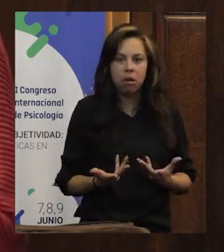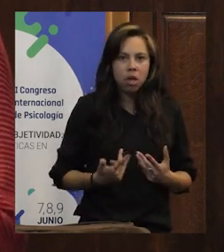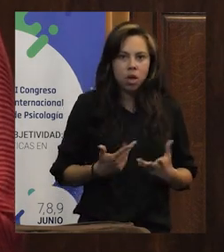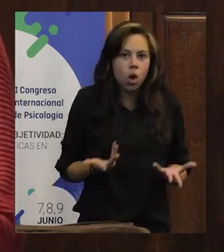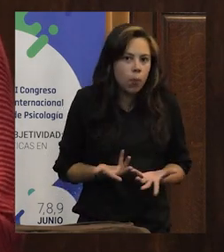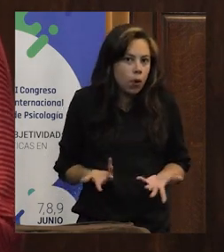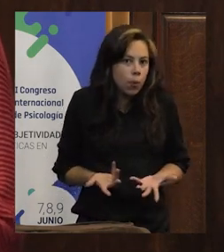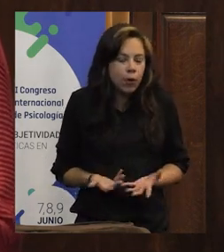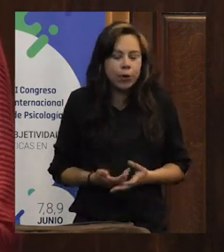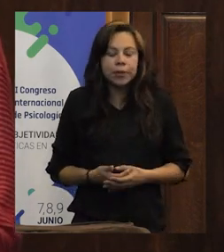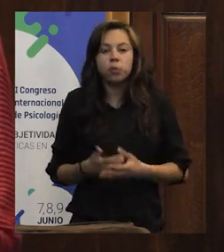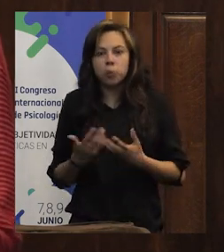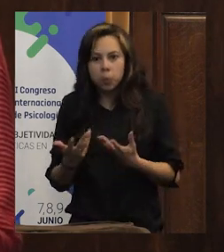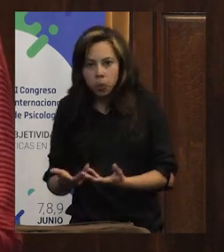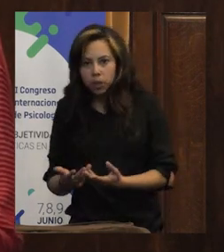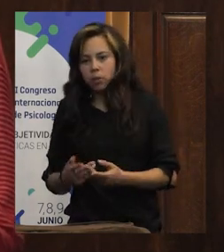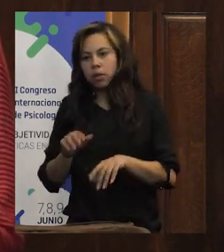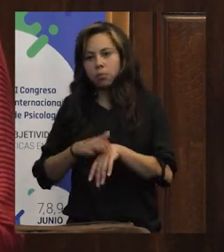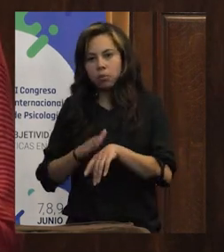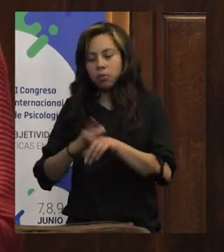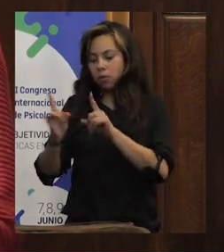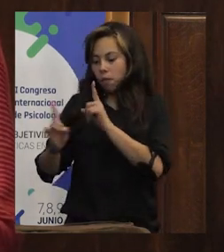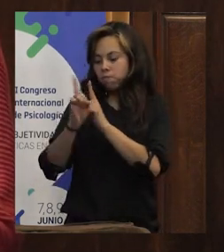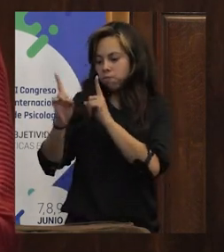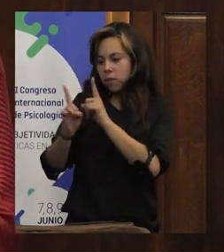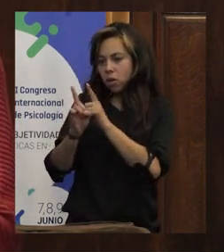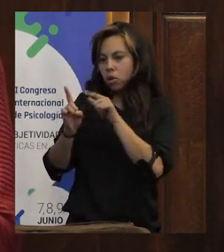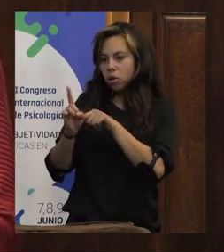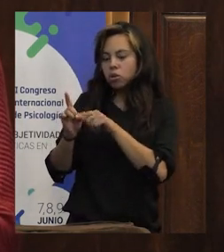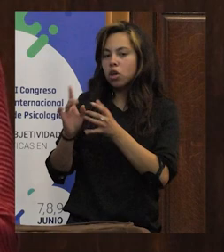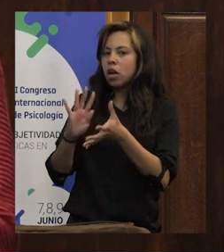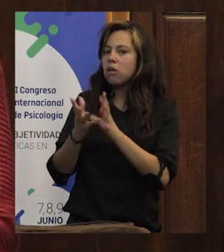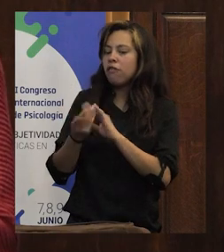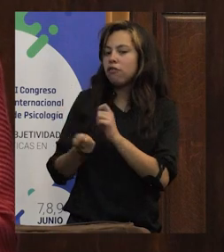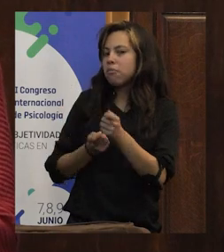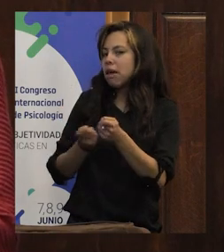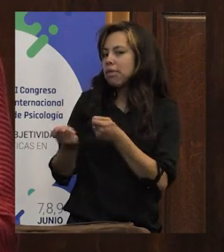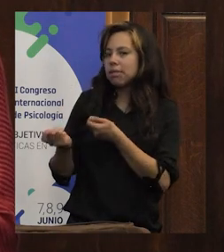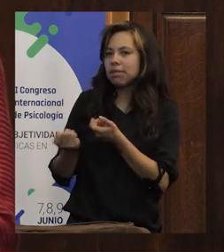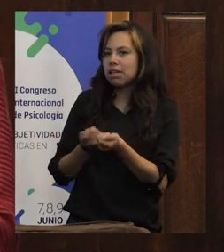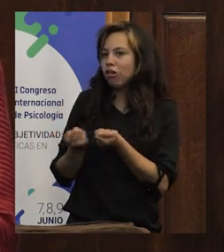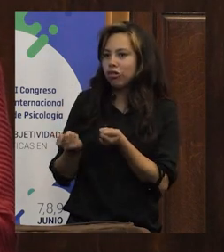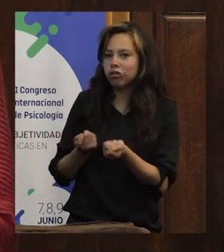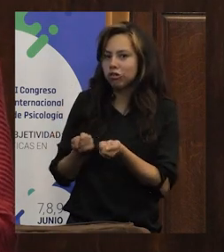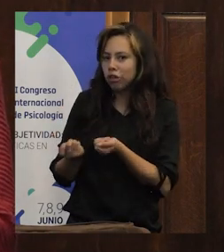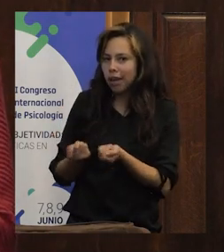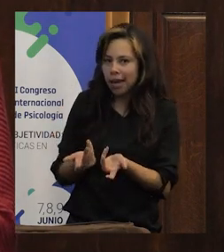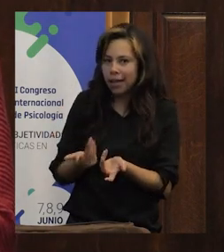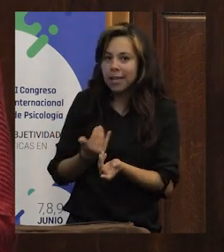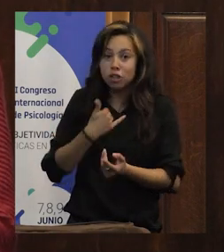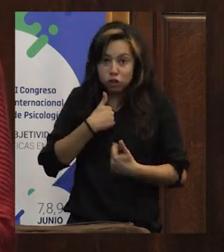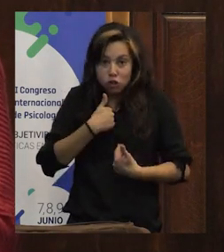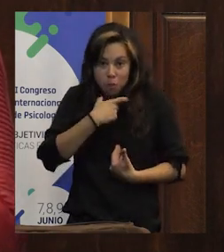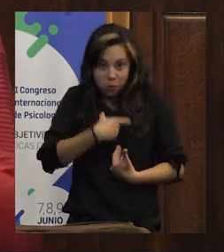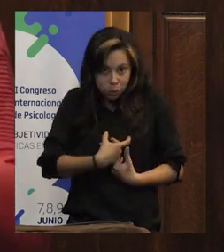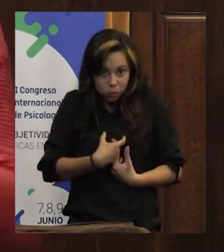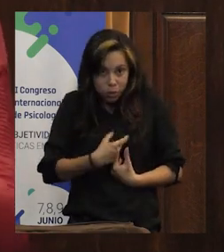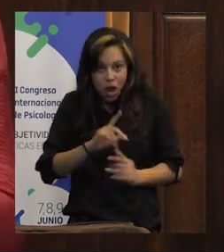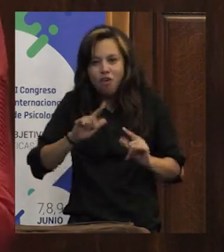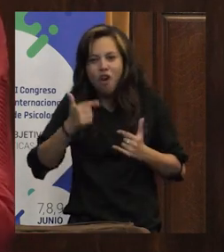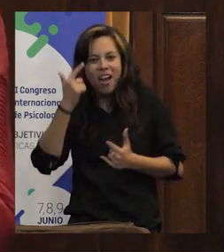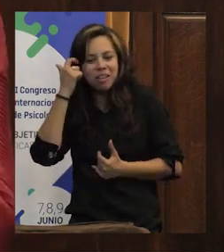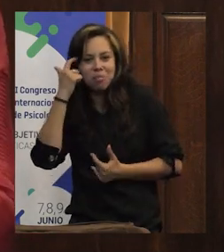Só posso hablar de esta manera, porque no sabería de decir, no tengo experiencia de decir si